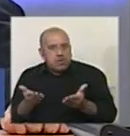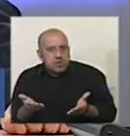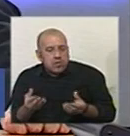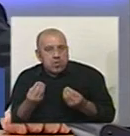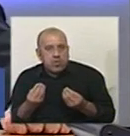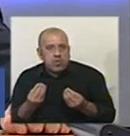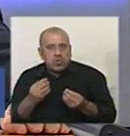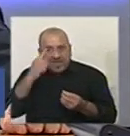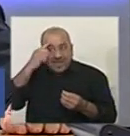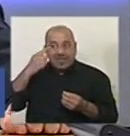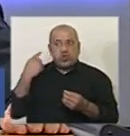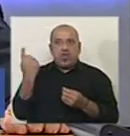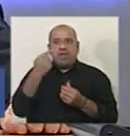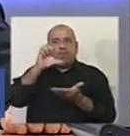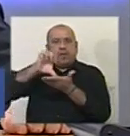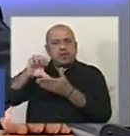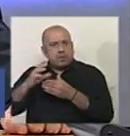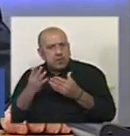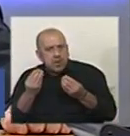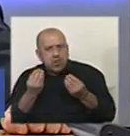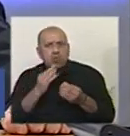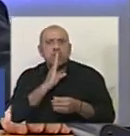han estado todo el tiempo